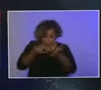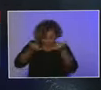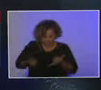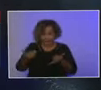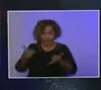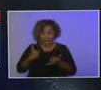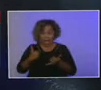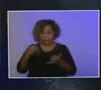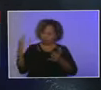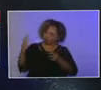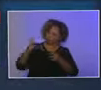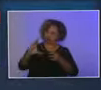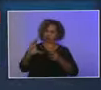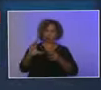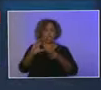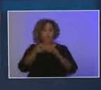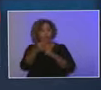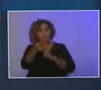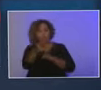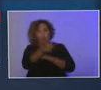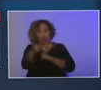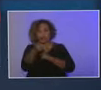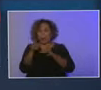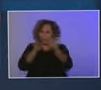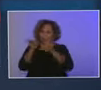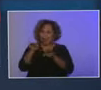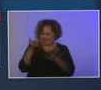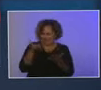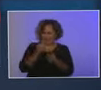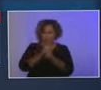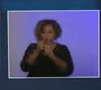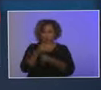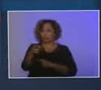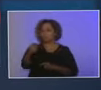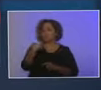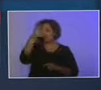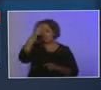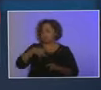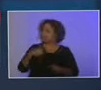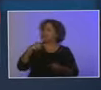gobierno en caja. ¿Cómo se justifica esto, ustedes que fueron secretarios? Bueno, no se justifica.